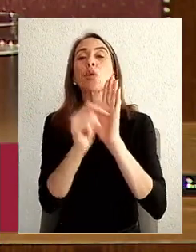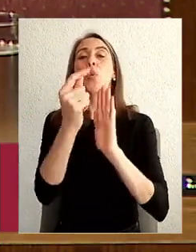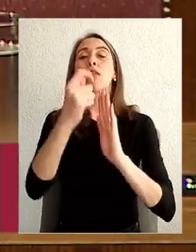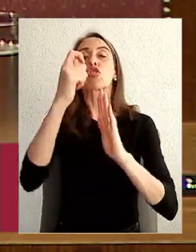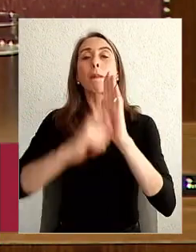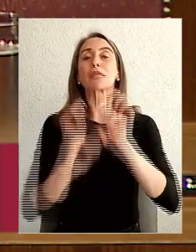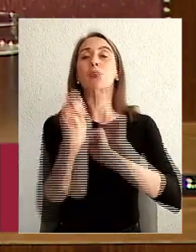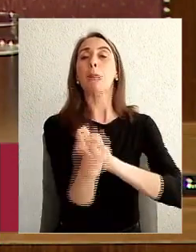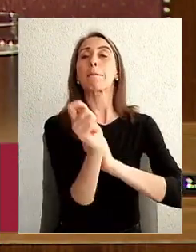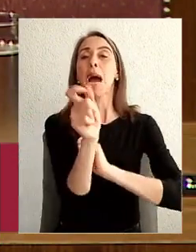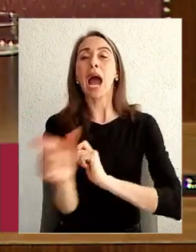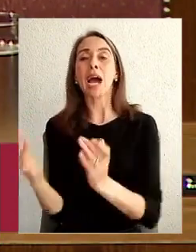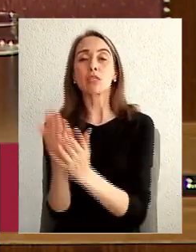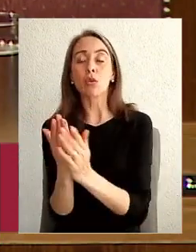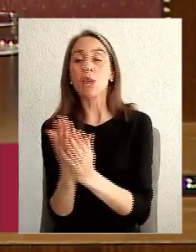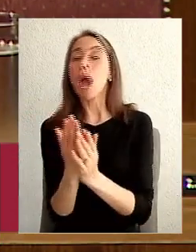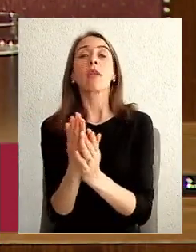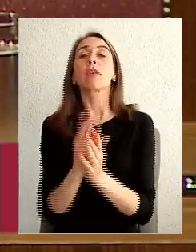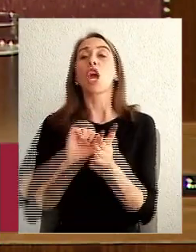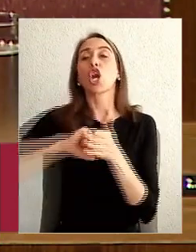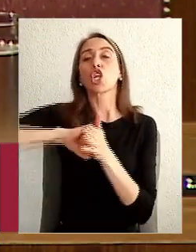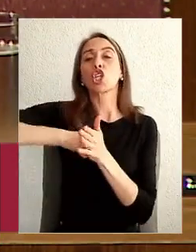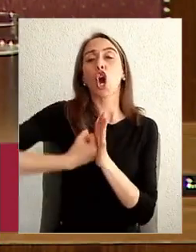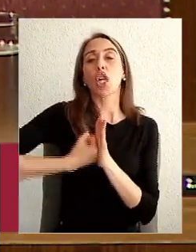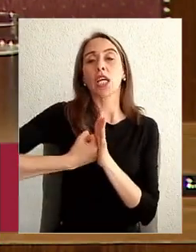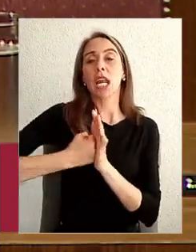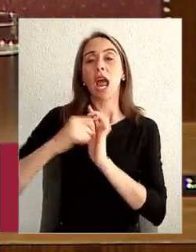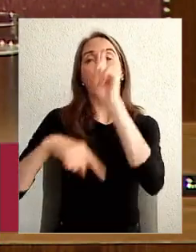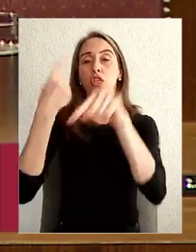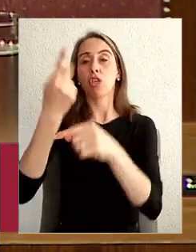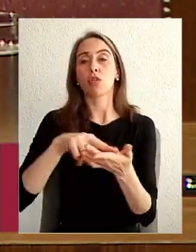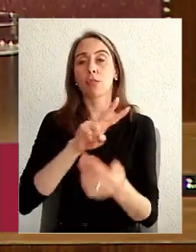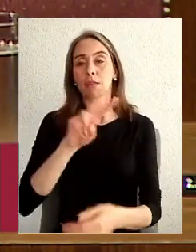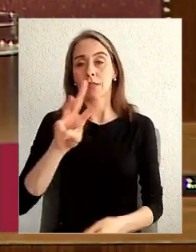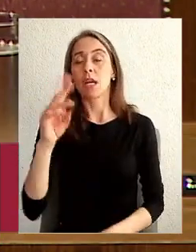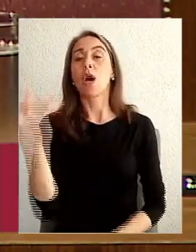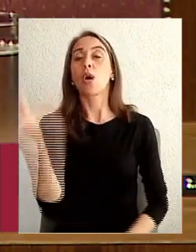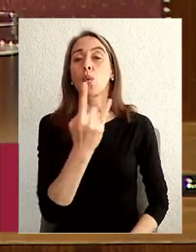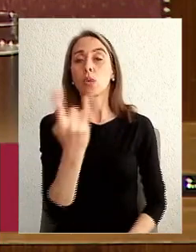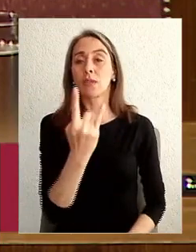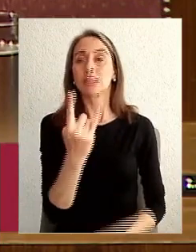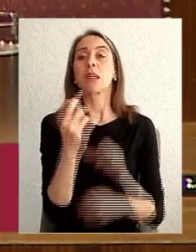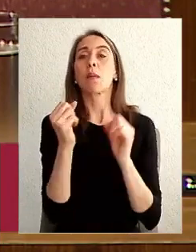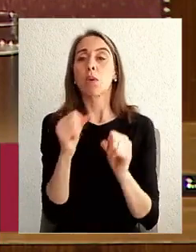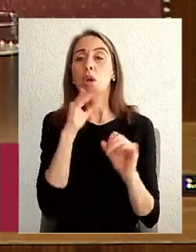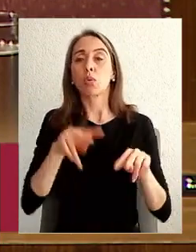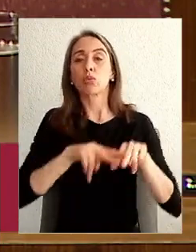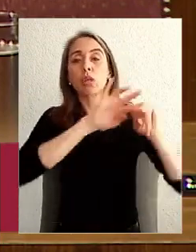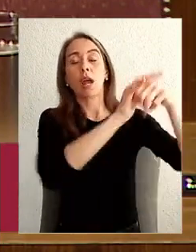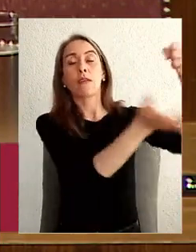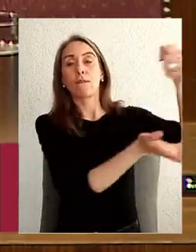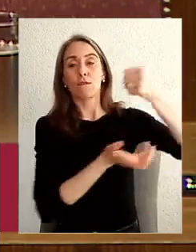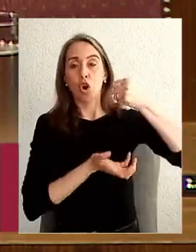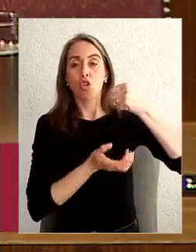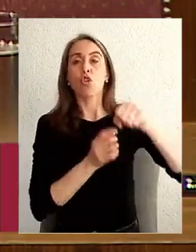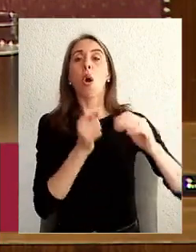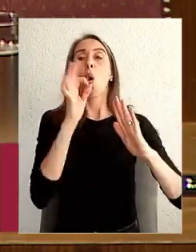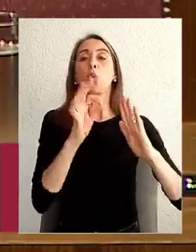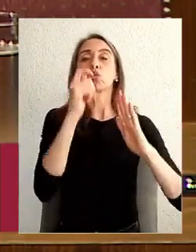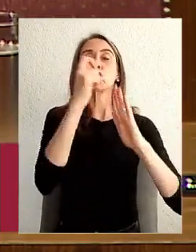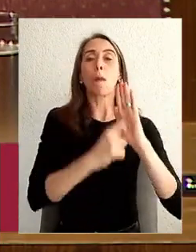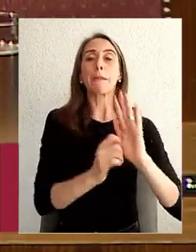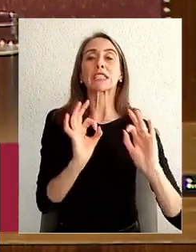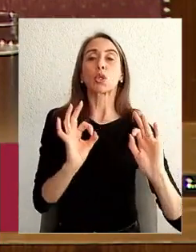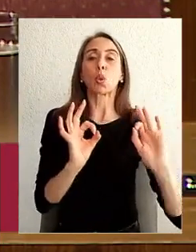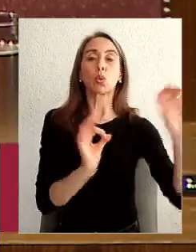proceso también va a permitir que las universidades puedan hacer uso de estos recursos oportunamente, resguardando los plazos que establece